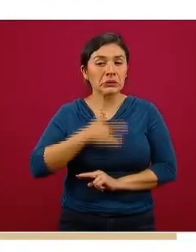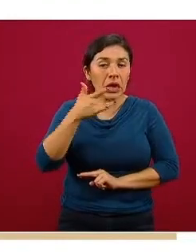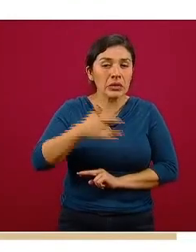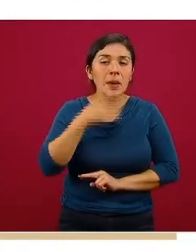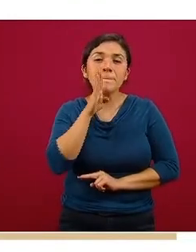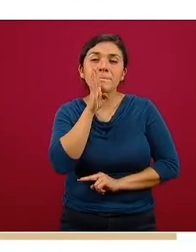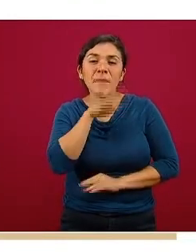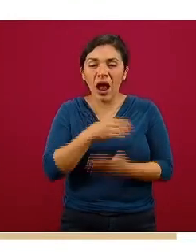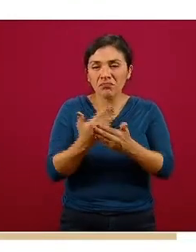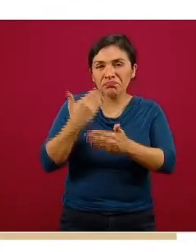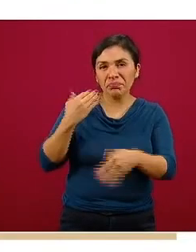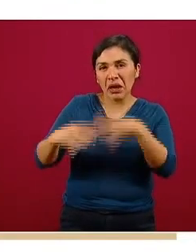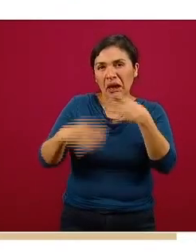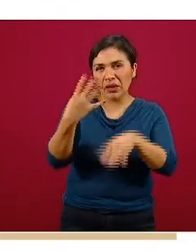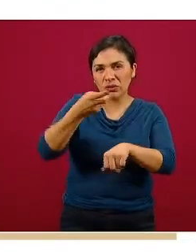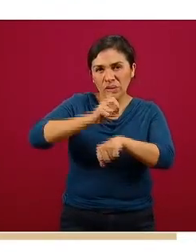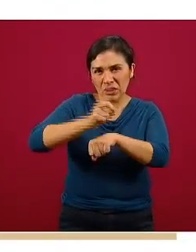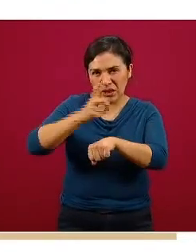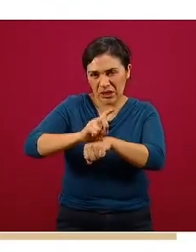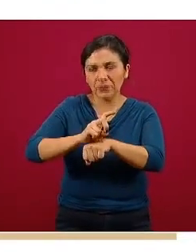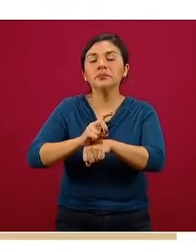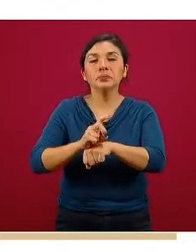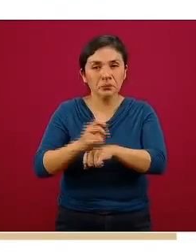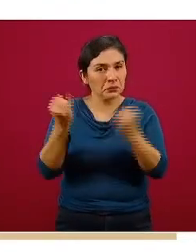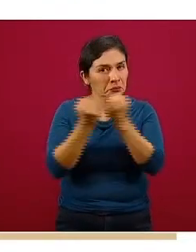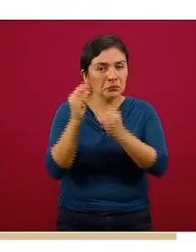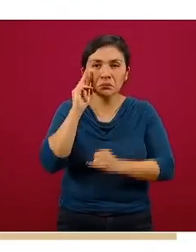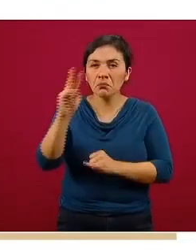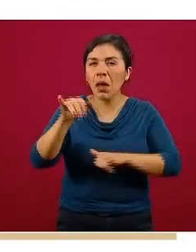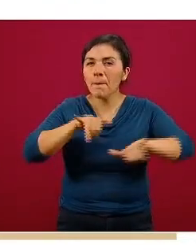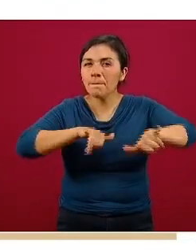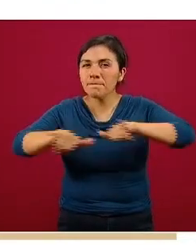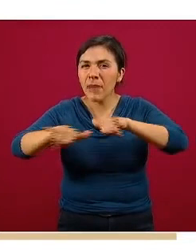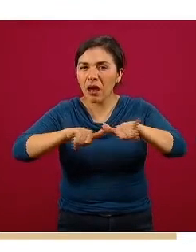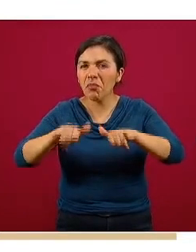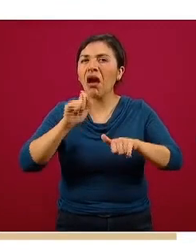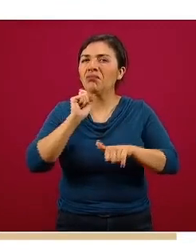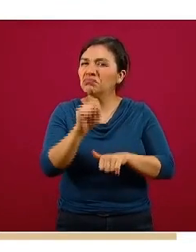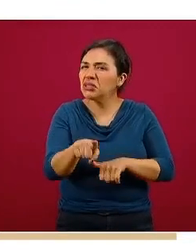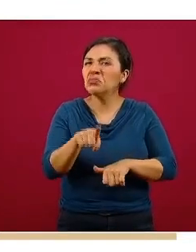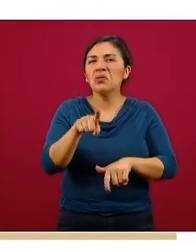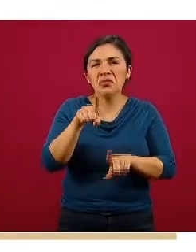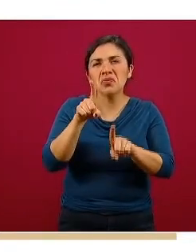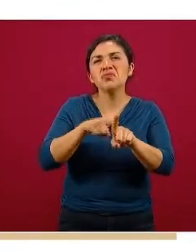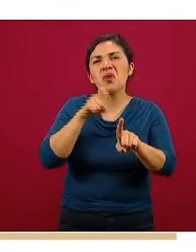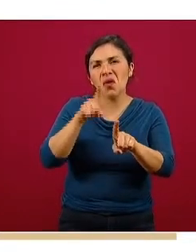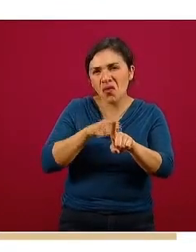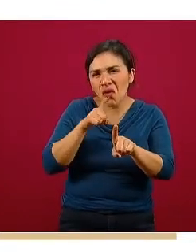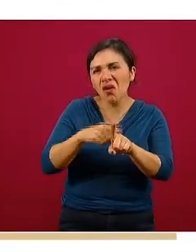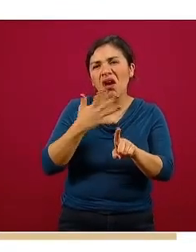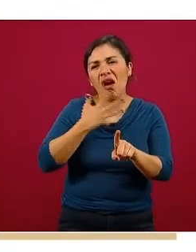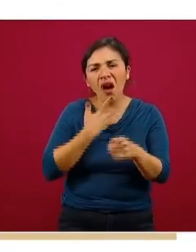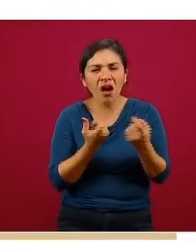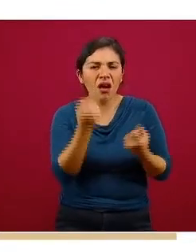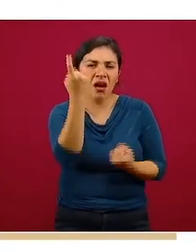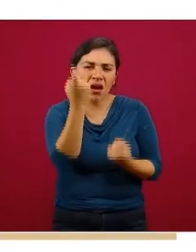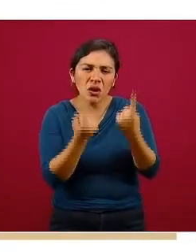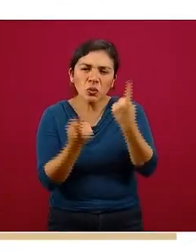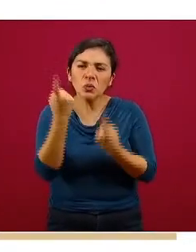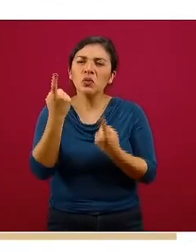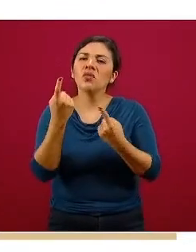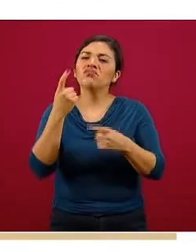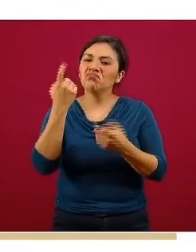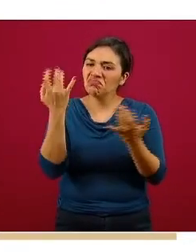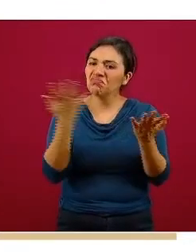últimos 14 días. Igual podemos ver que el mapa fluctúa un poco en los colores. Hay algunos estados que están